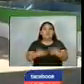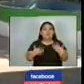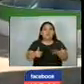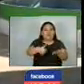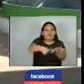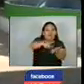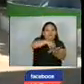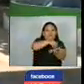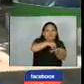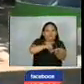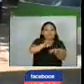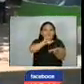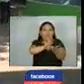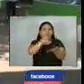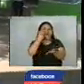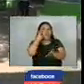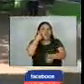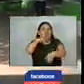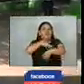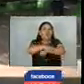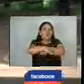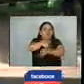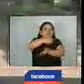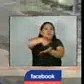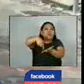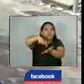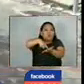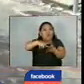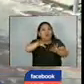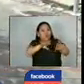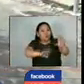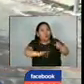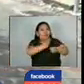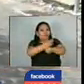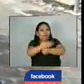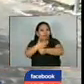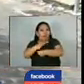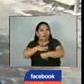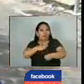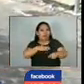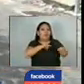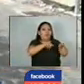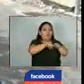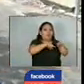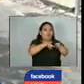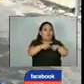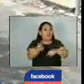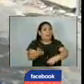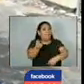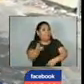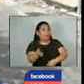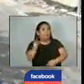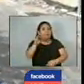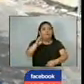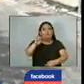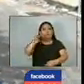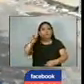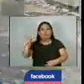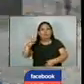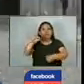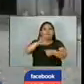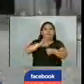cinco distritos los que conformarán Chalatenango Centro y aunque ya hay partidos políticos con candidatos en firme de cara a las elecciones 2024,